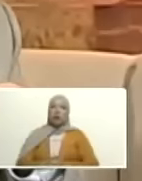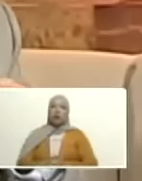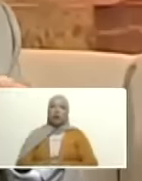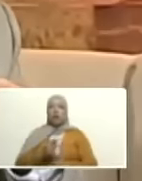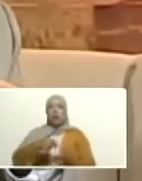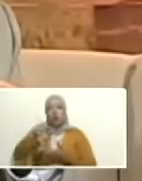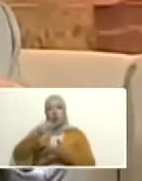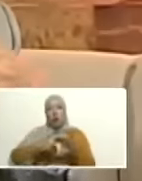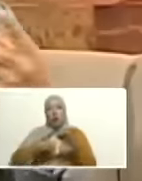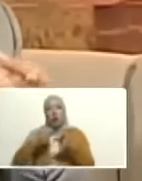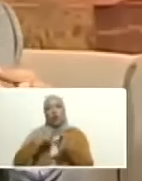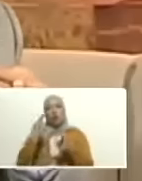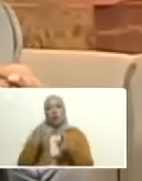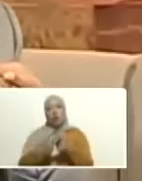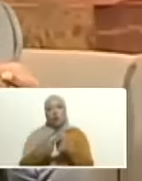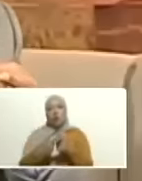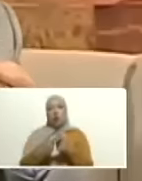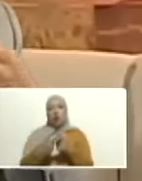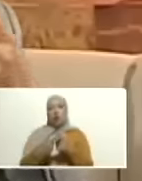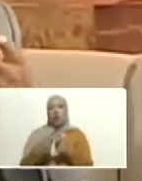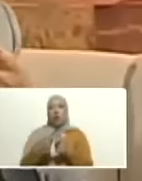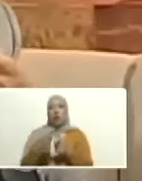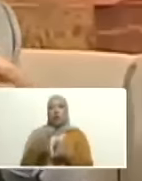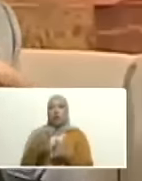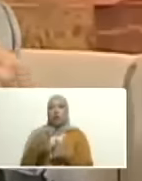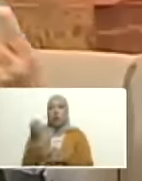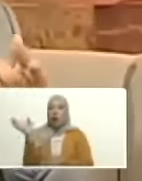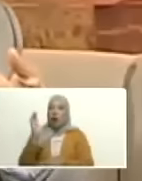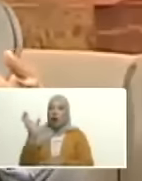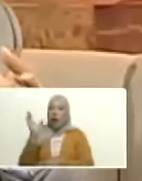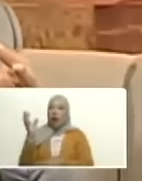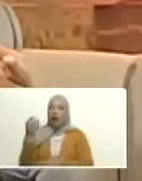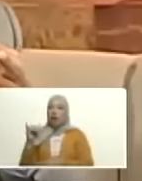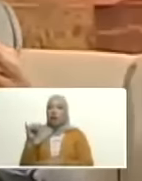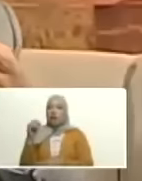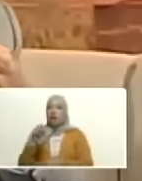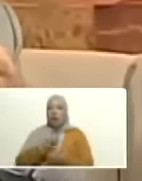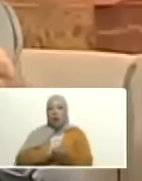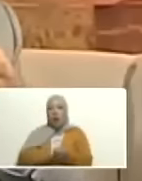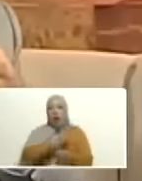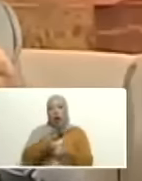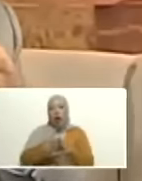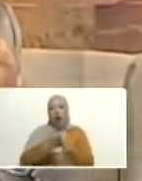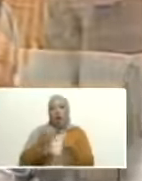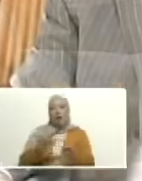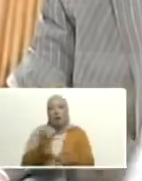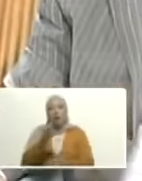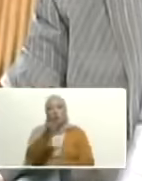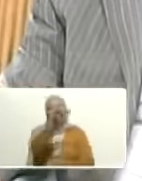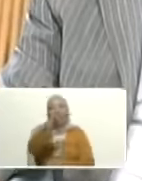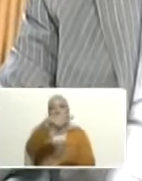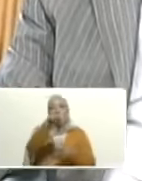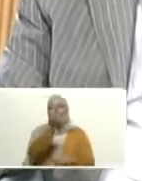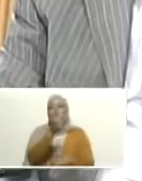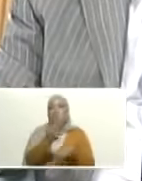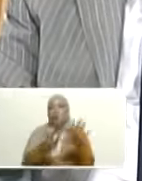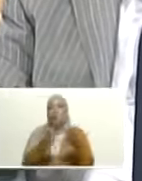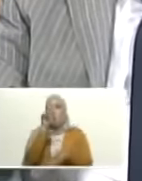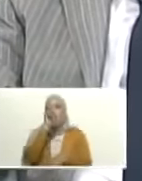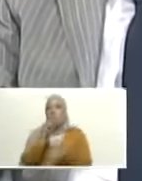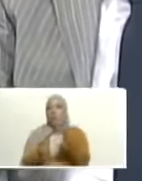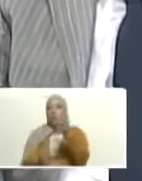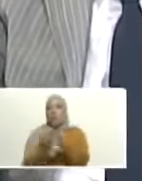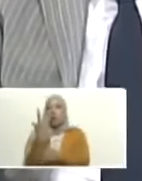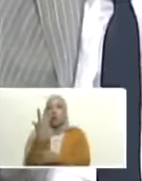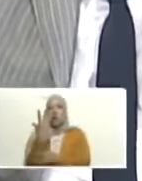firmado en el entonces Hotel Hilton de Caracas, hoy Hotel Alba, aquel 29 de mayo del